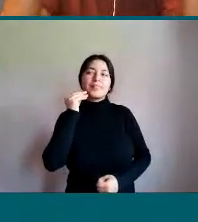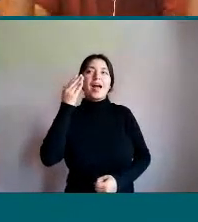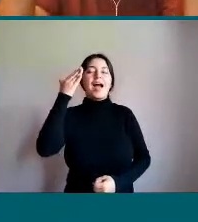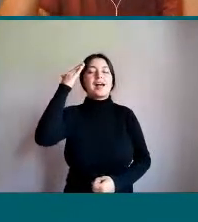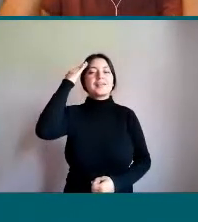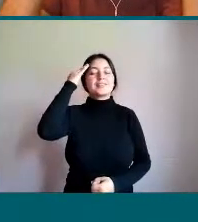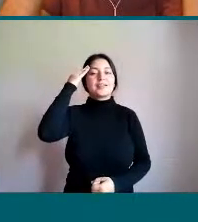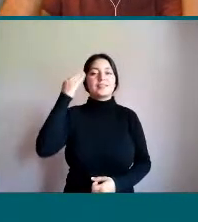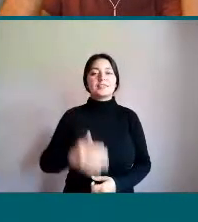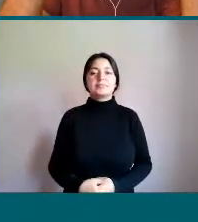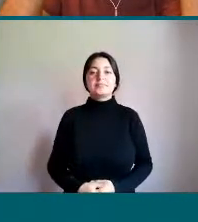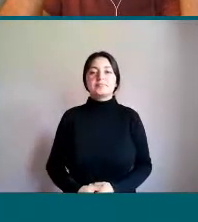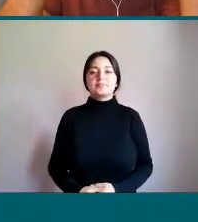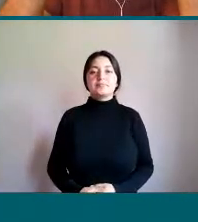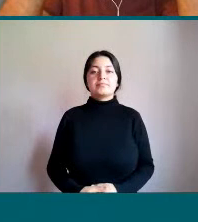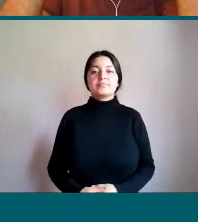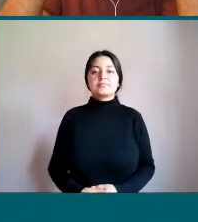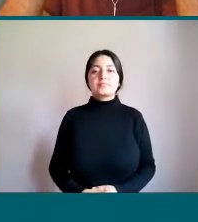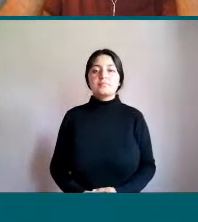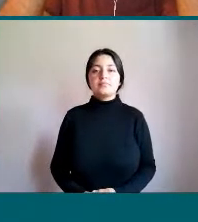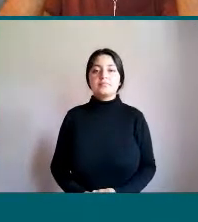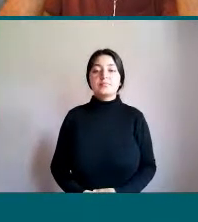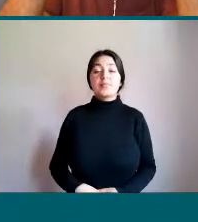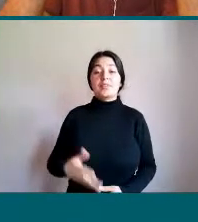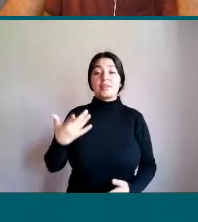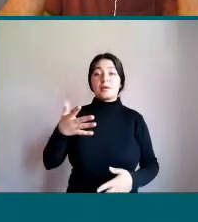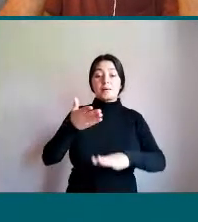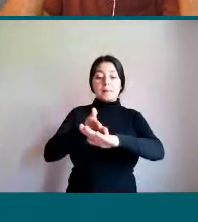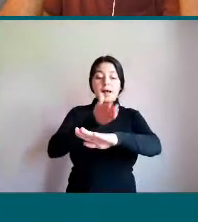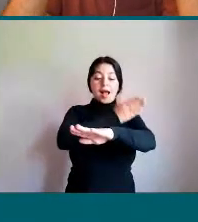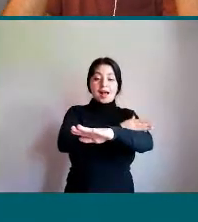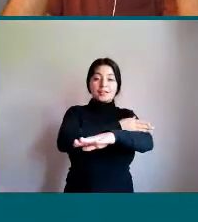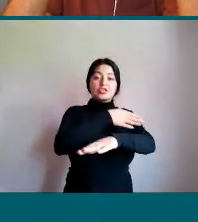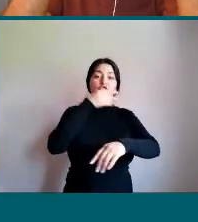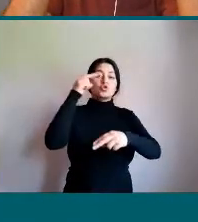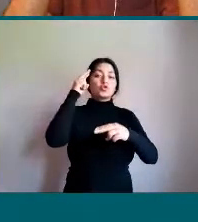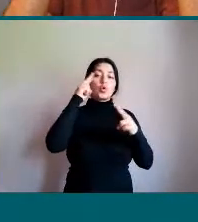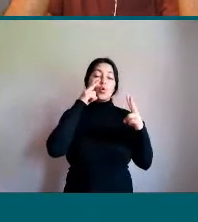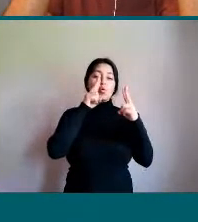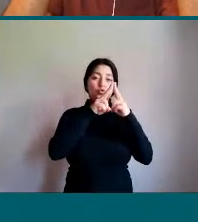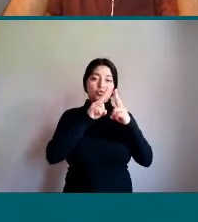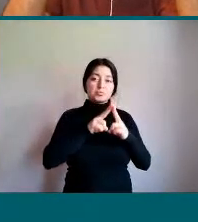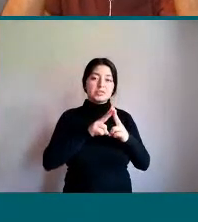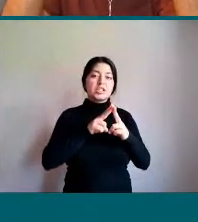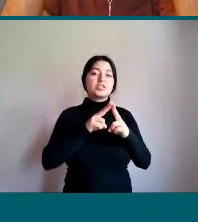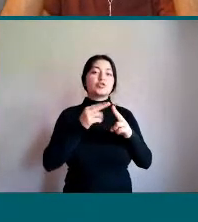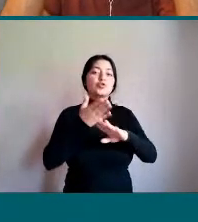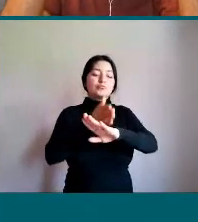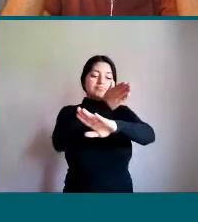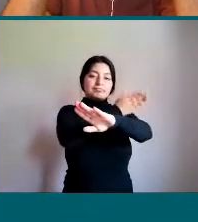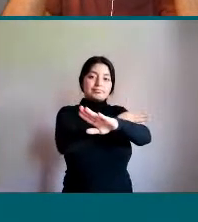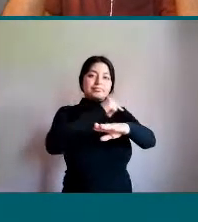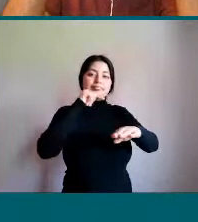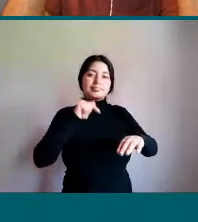habla que es tomar algo de la memoria, esos conocimientos previos tan importantes. En un uso anticuado se dice prender o encender